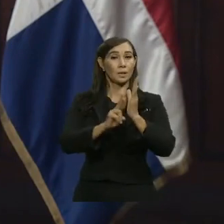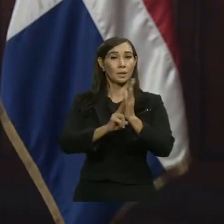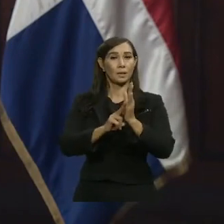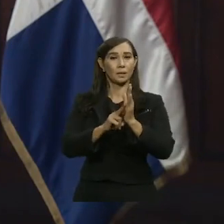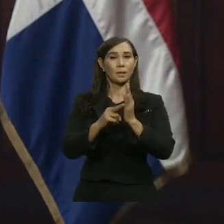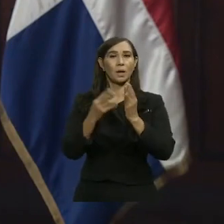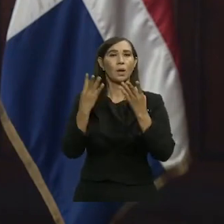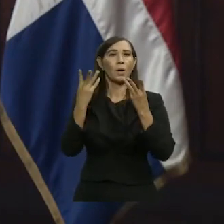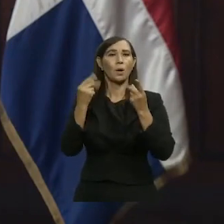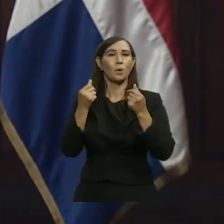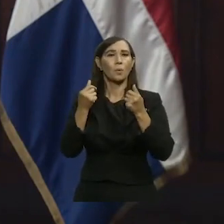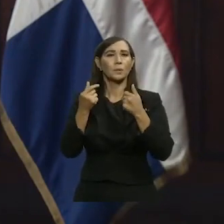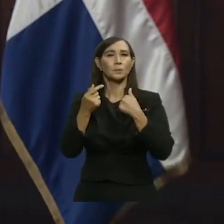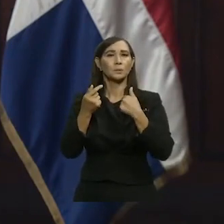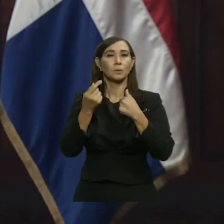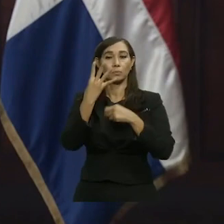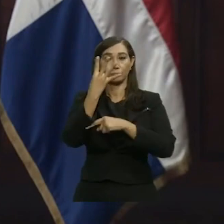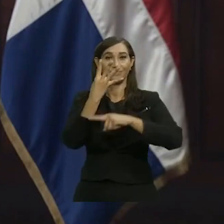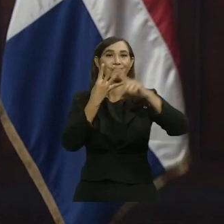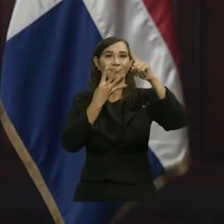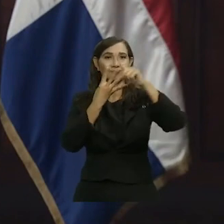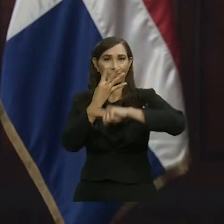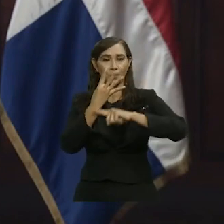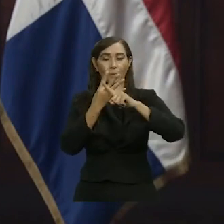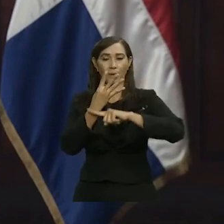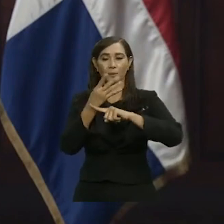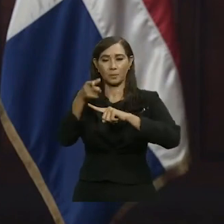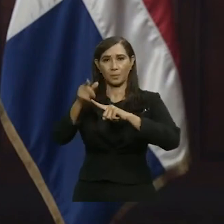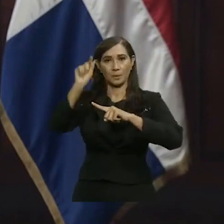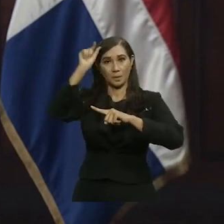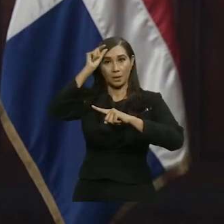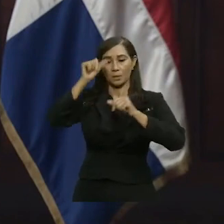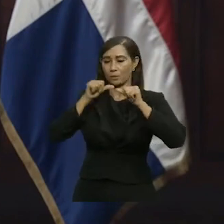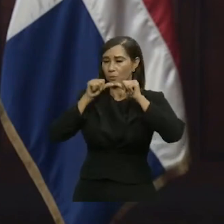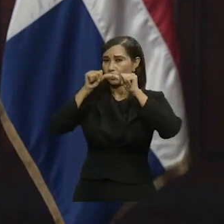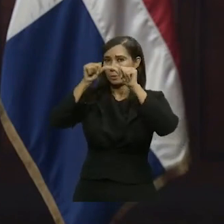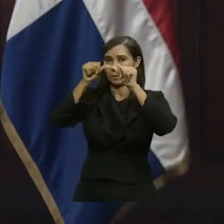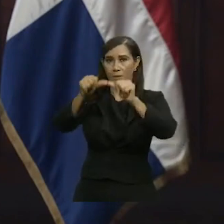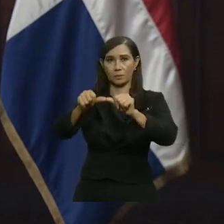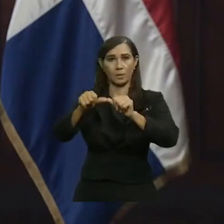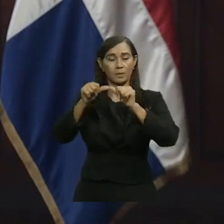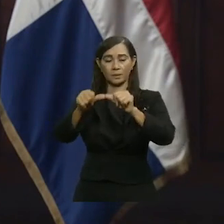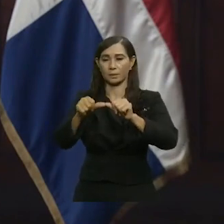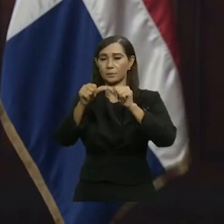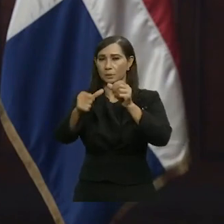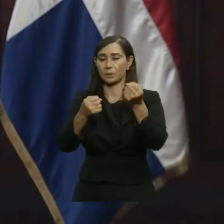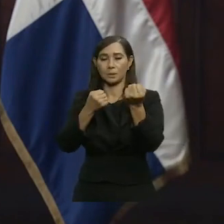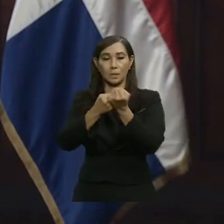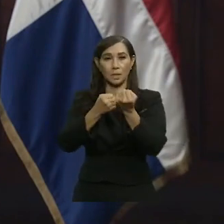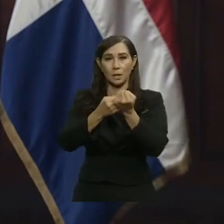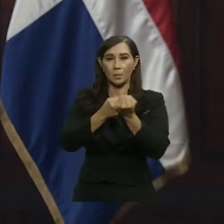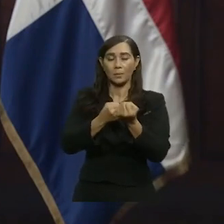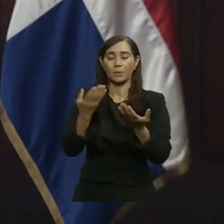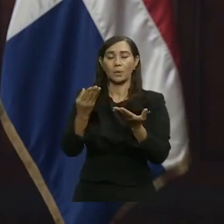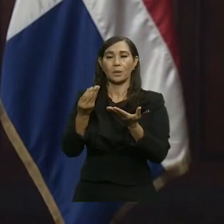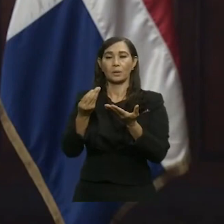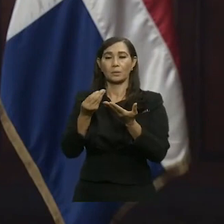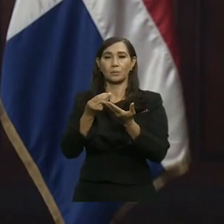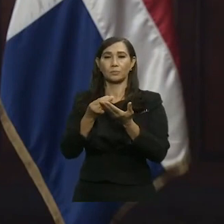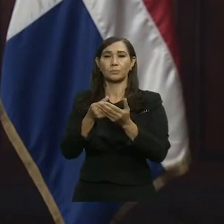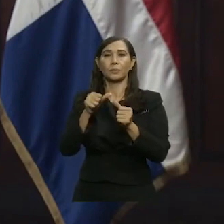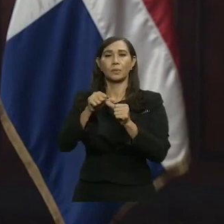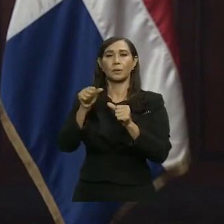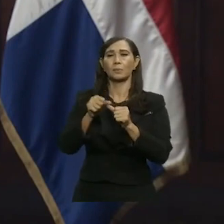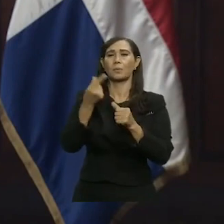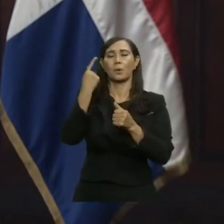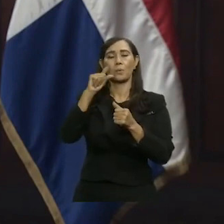duración inicial de 4 meses, el gobierno seguiría asumiendo un sacrificio fiscal mínimo permanente